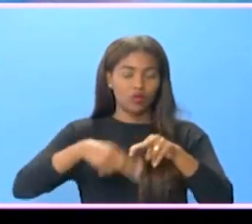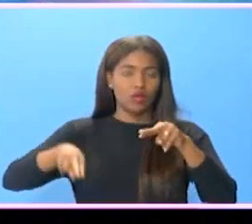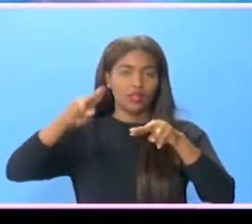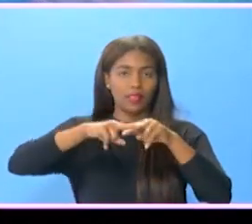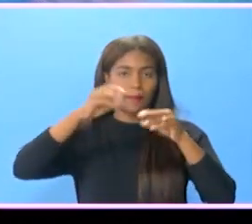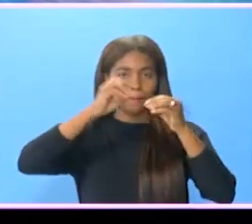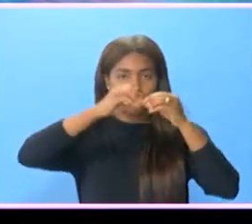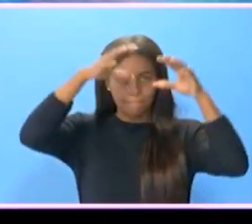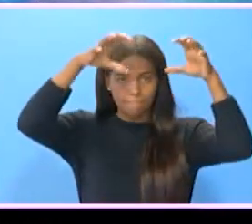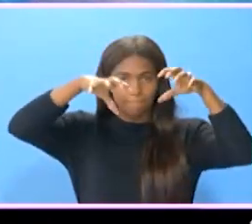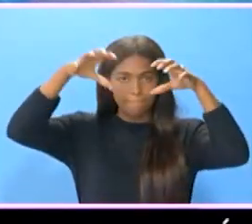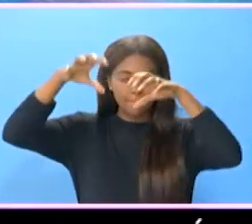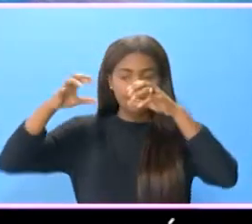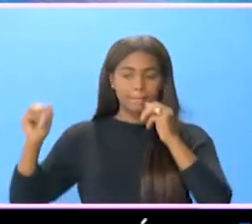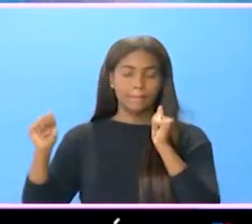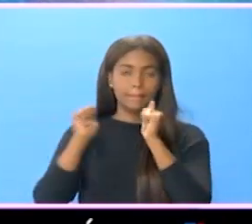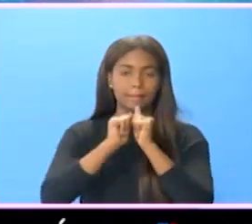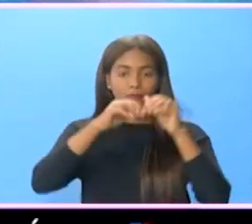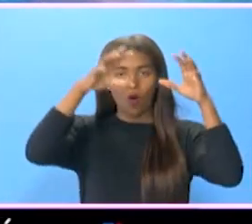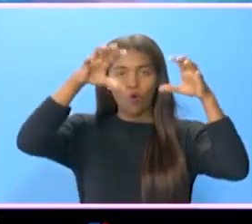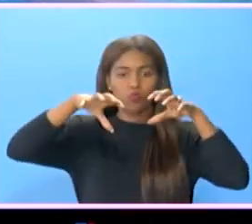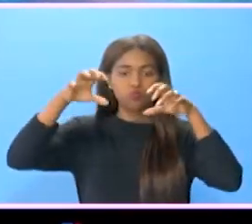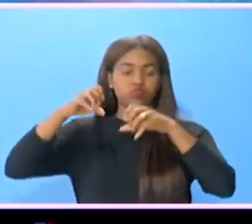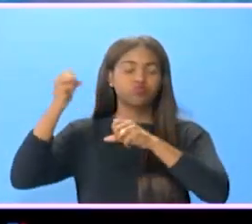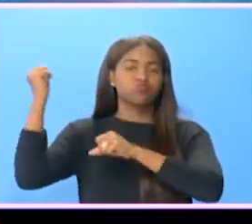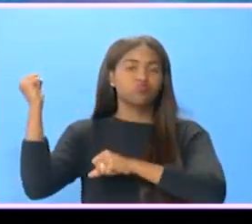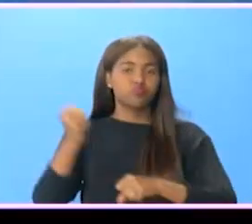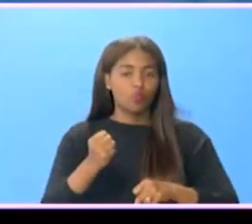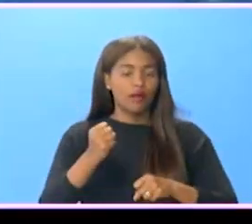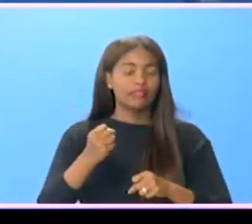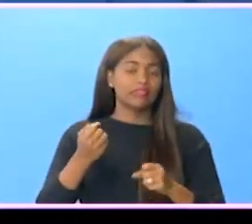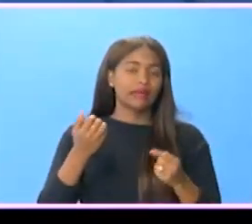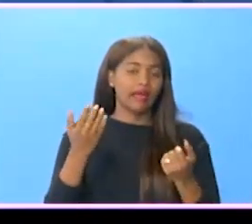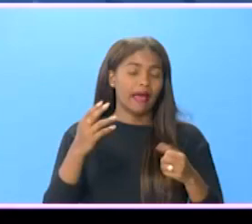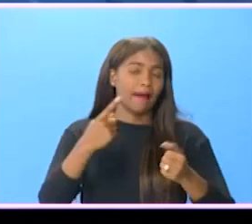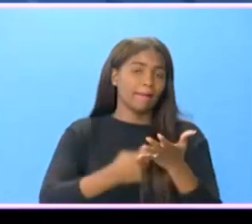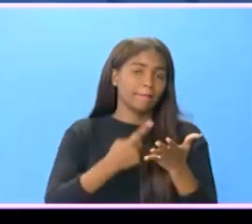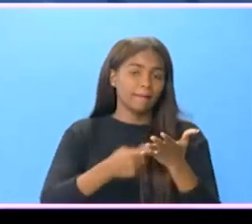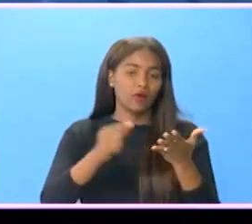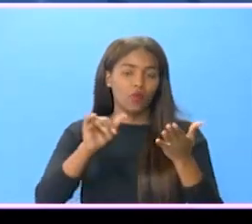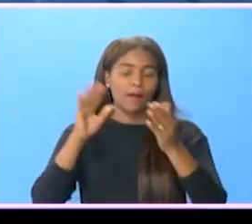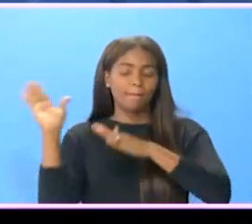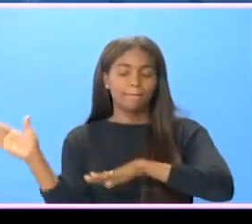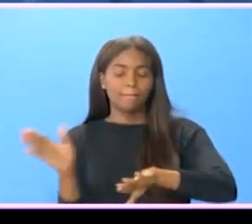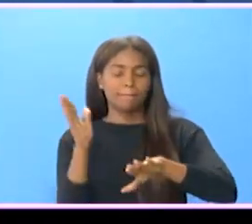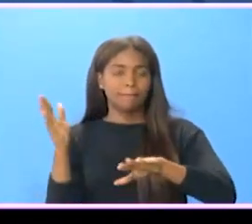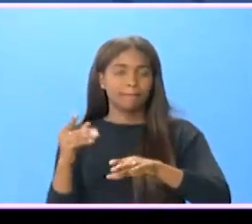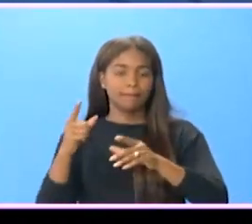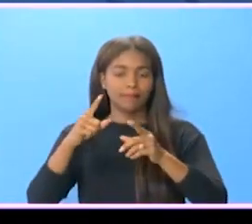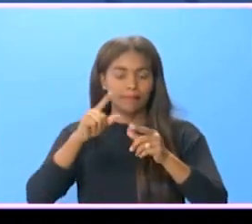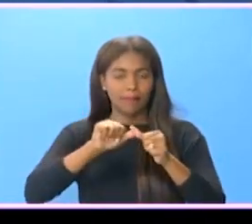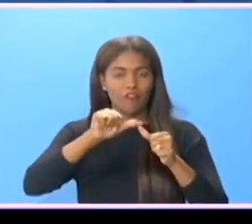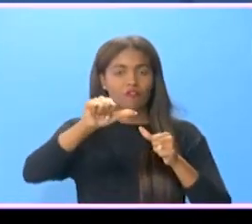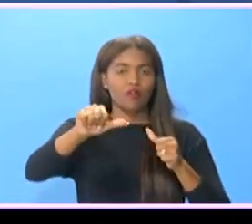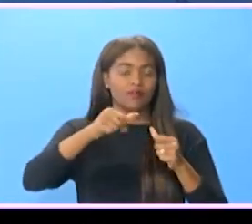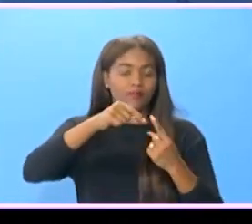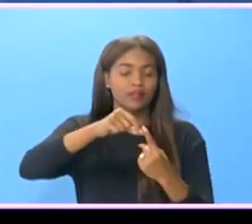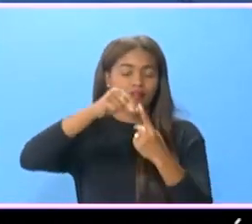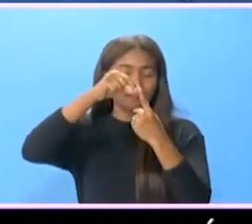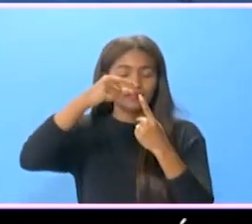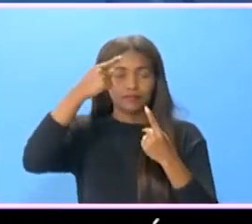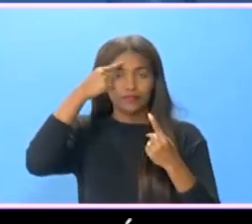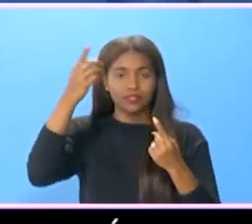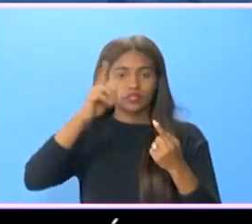de la nubosidad acompañado de aguaceros moderados a fuertes en ocasiones y ráfaga de viento aislada,